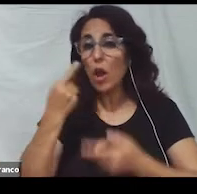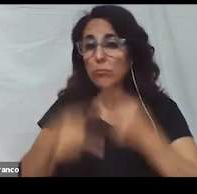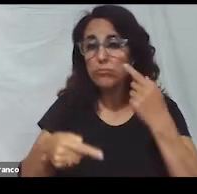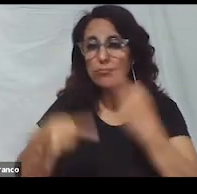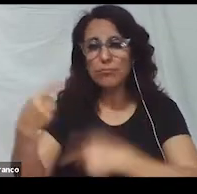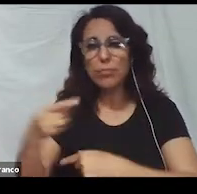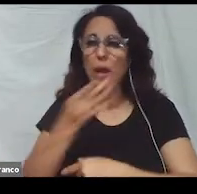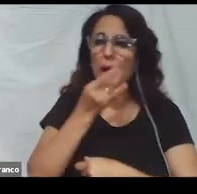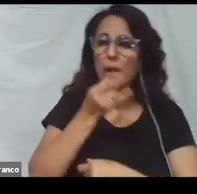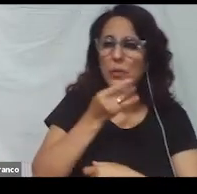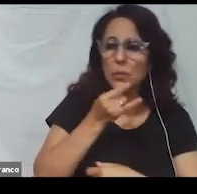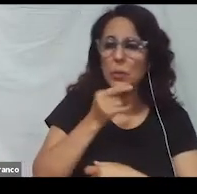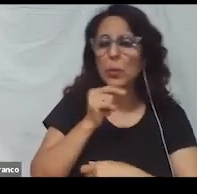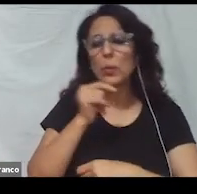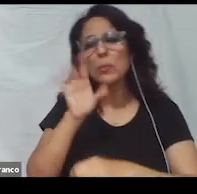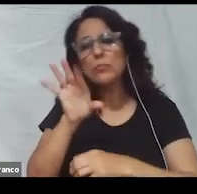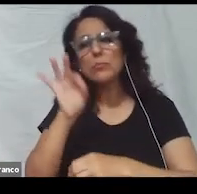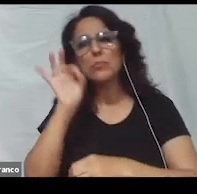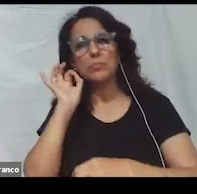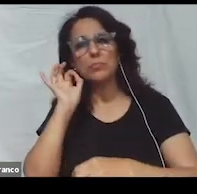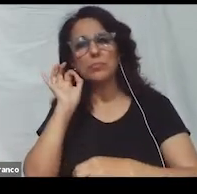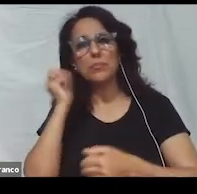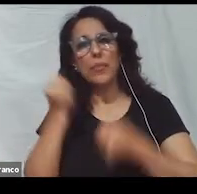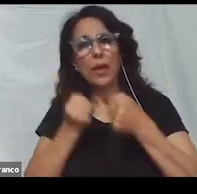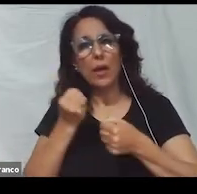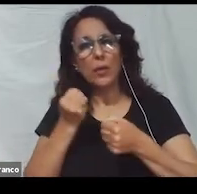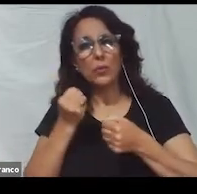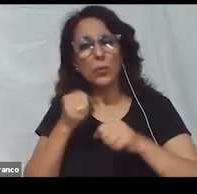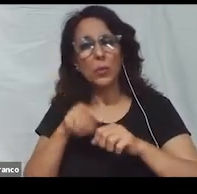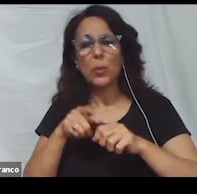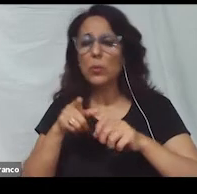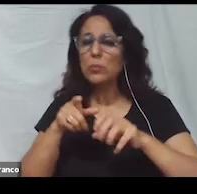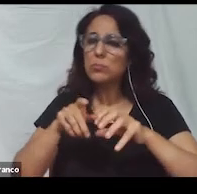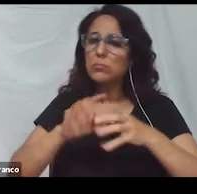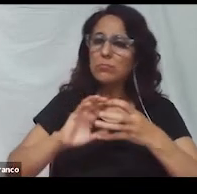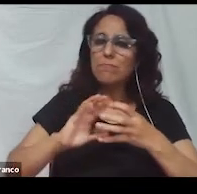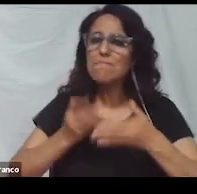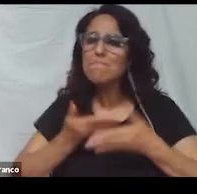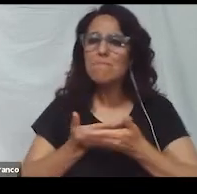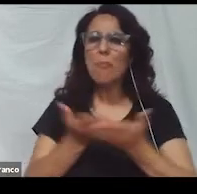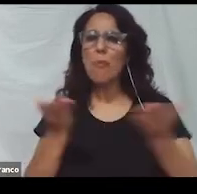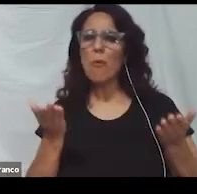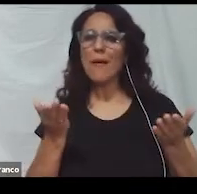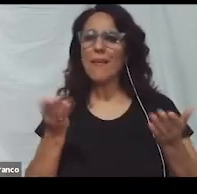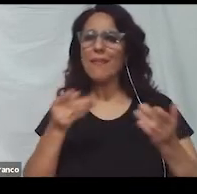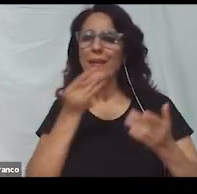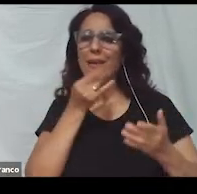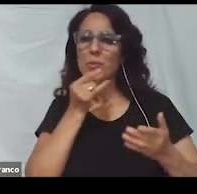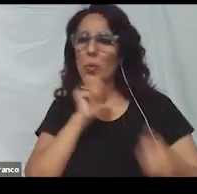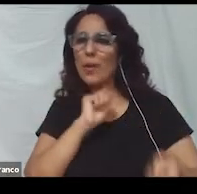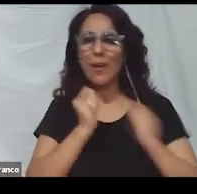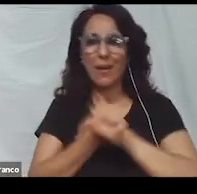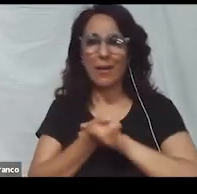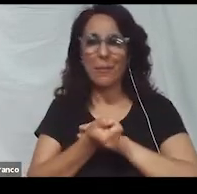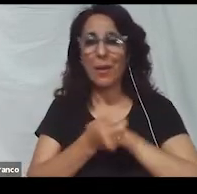quieren, obviamente. Eligen azul, entonces el auto se auto-renderiza, se auto-muestra la imagen en el color